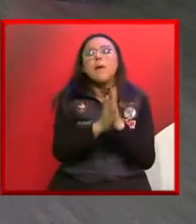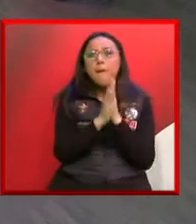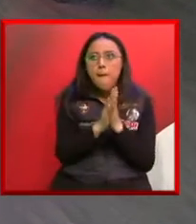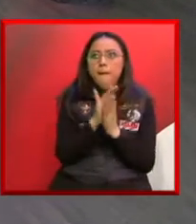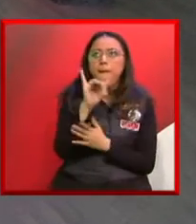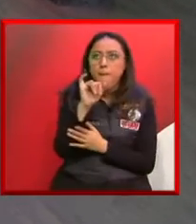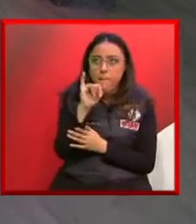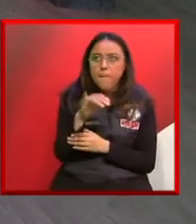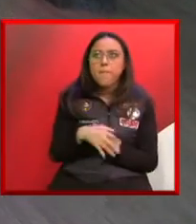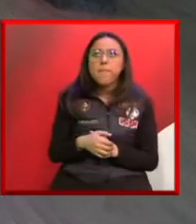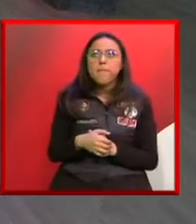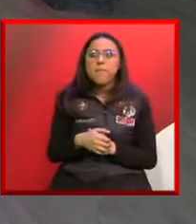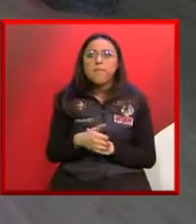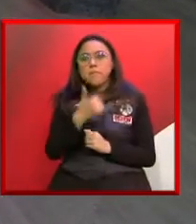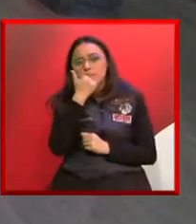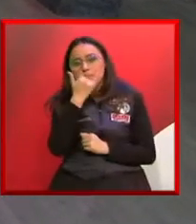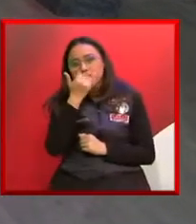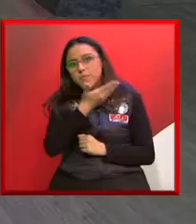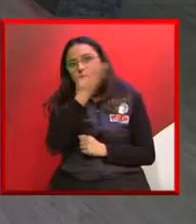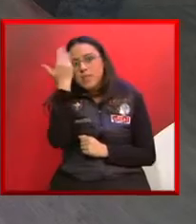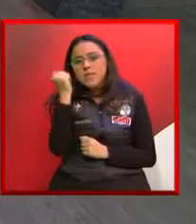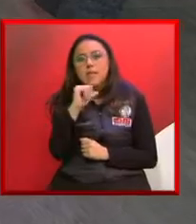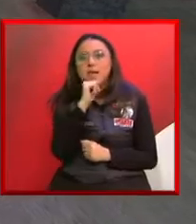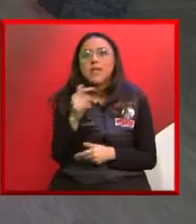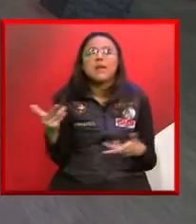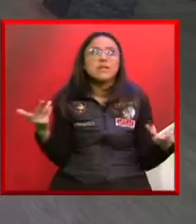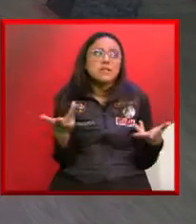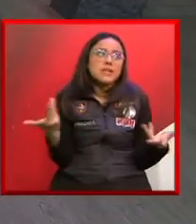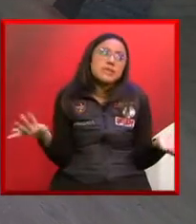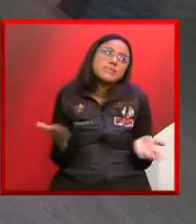¿eh? De veras. No hay mucho que hacer por él.